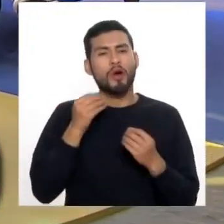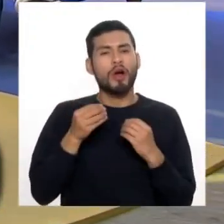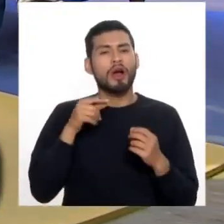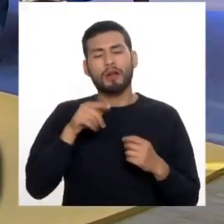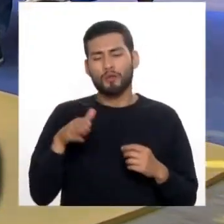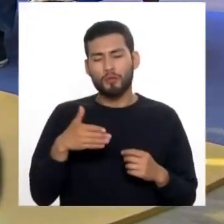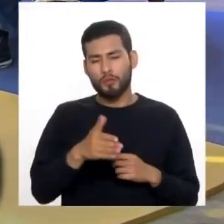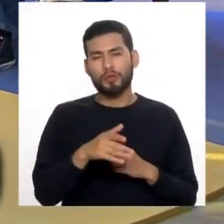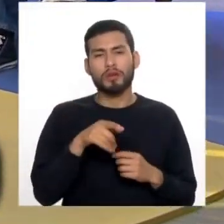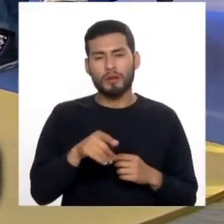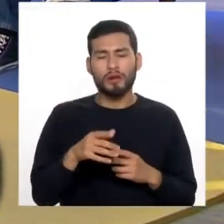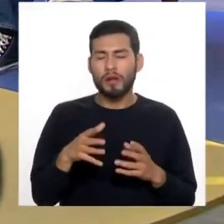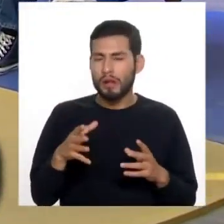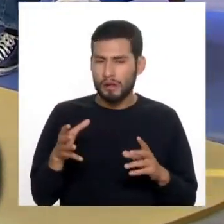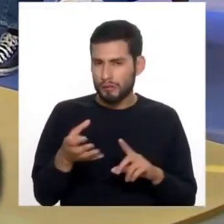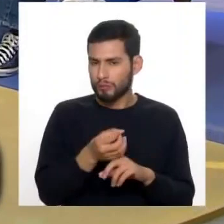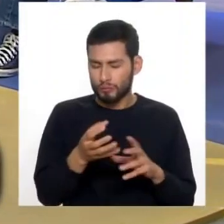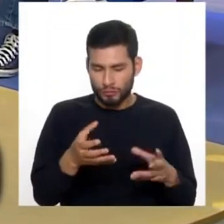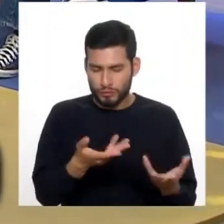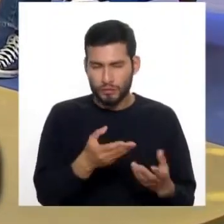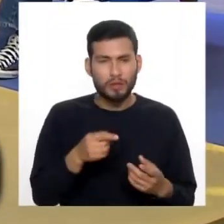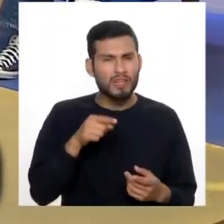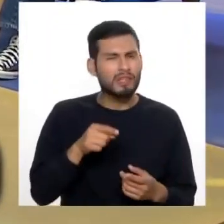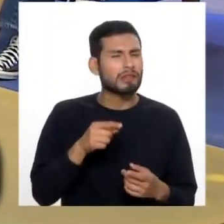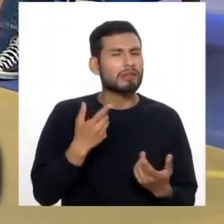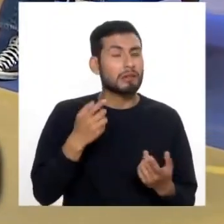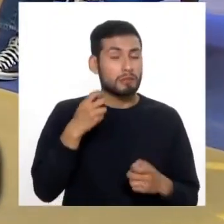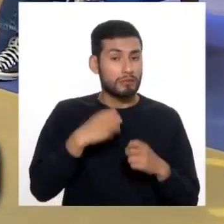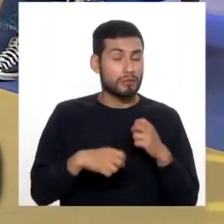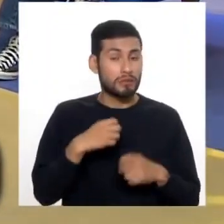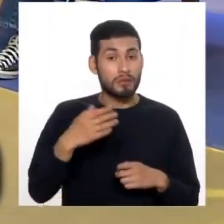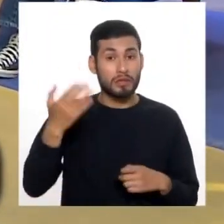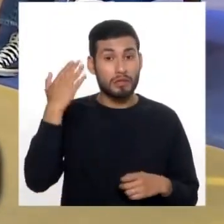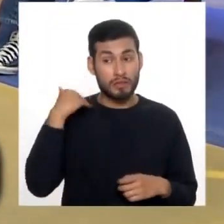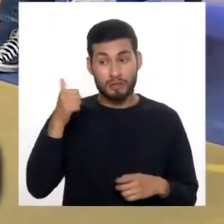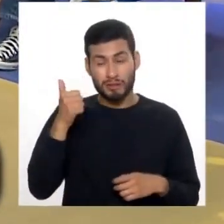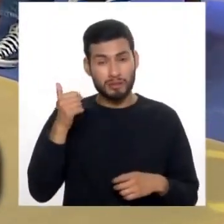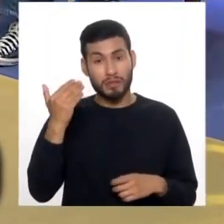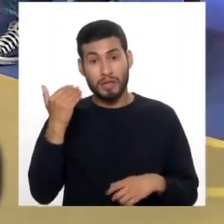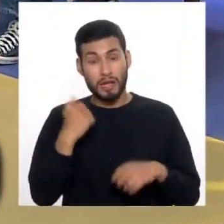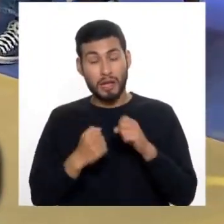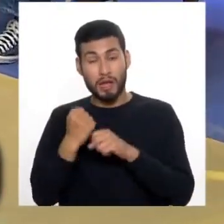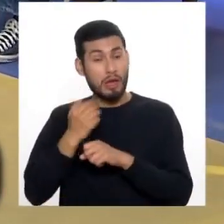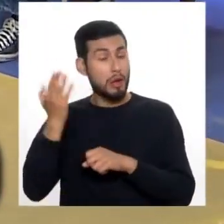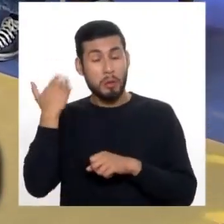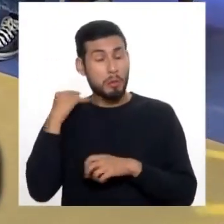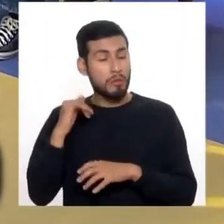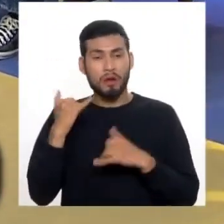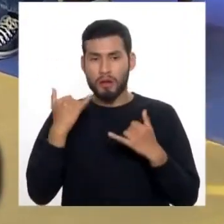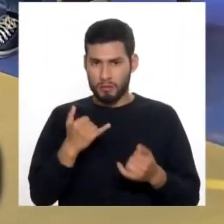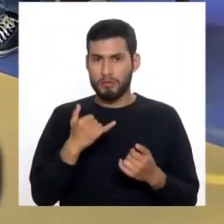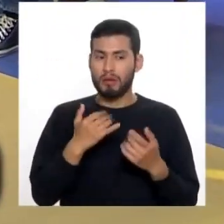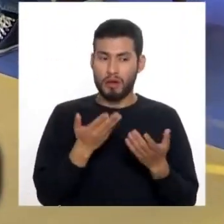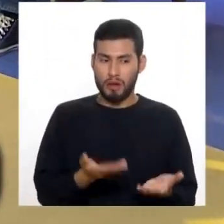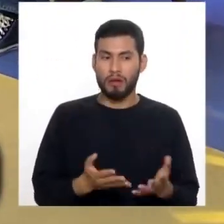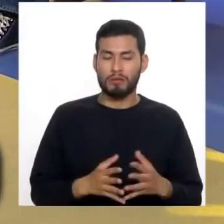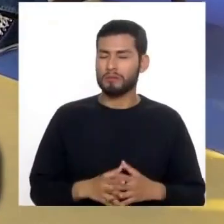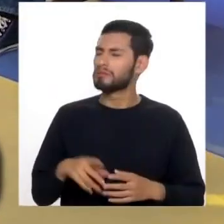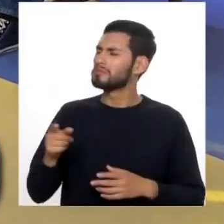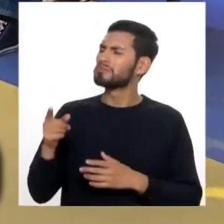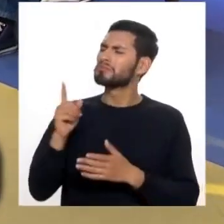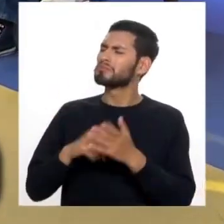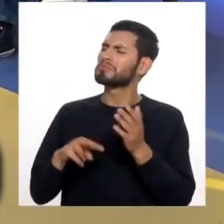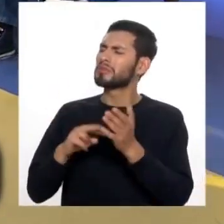capturas juveniles. Consideramos que ese problema que no había hace 10 o 15 años, ahora está presente. Me gustaría que le expliques a nuestro público a